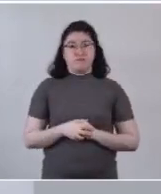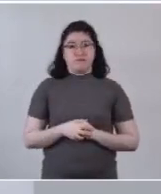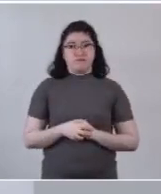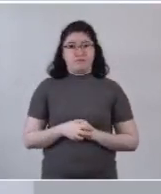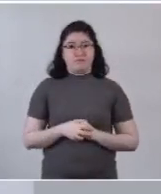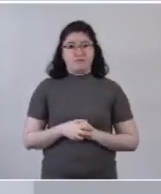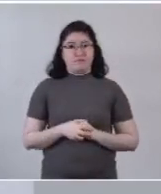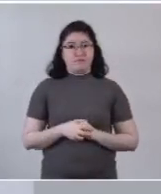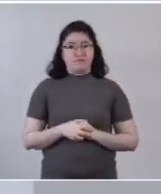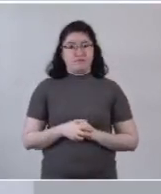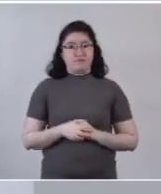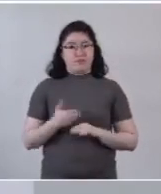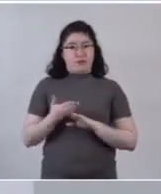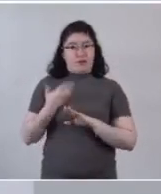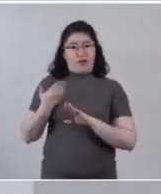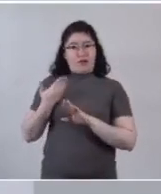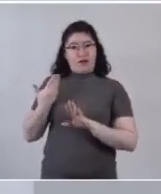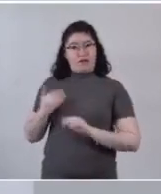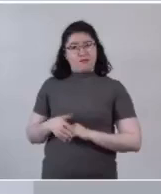antes,